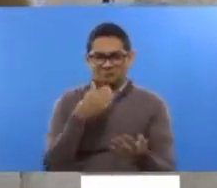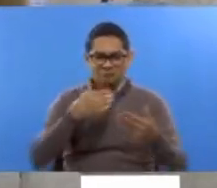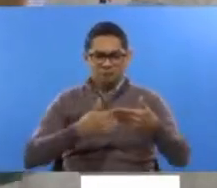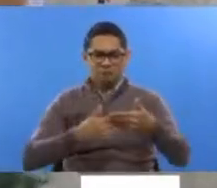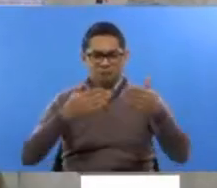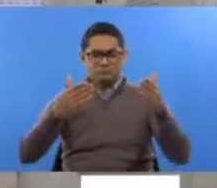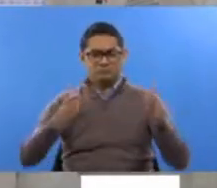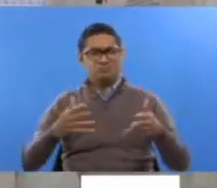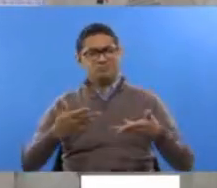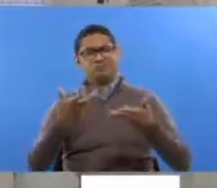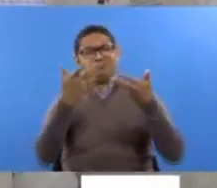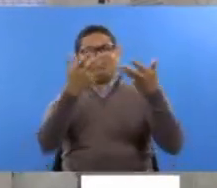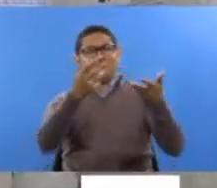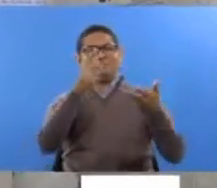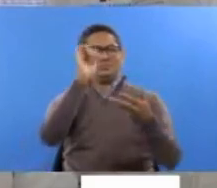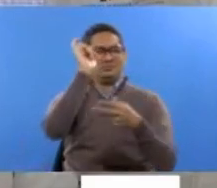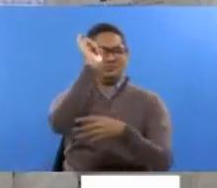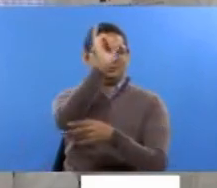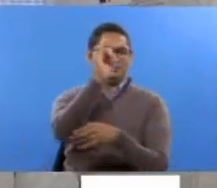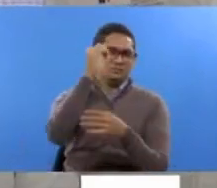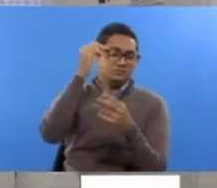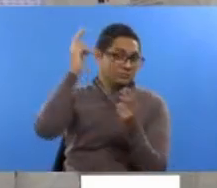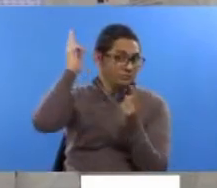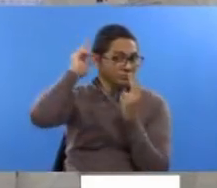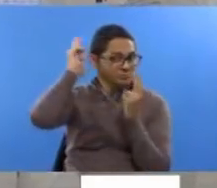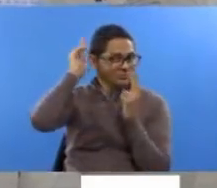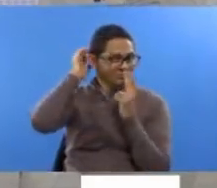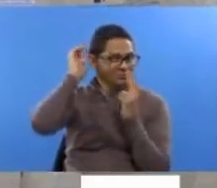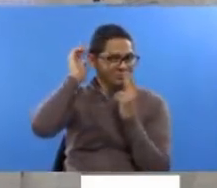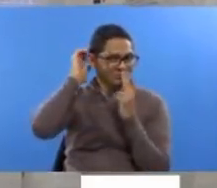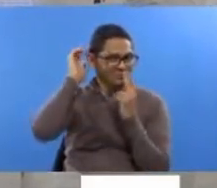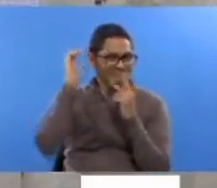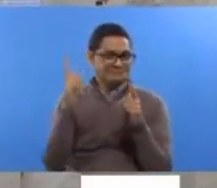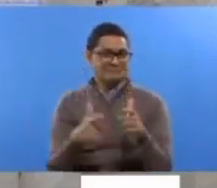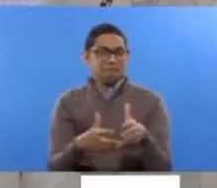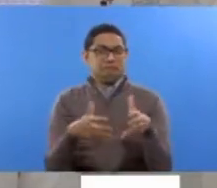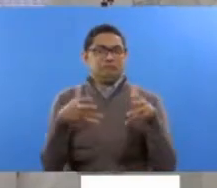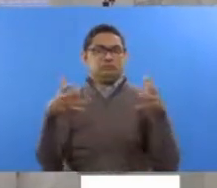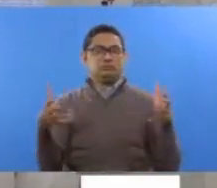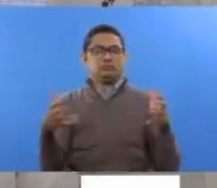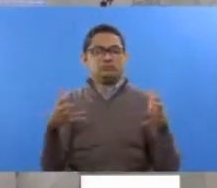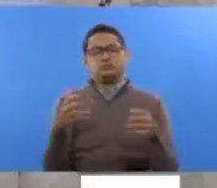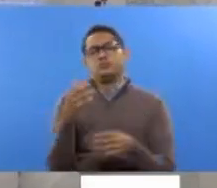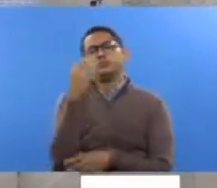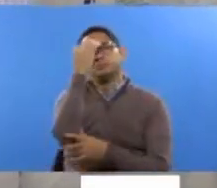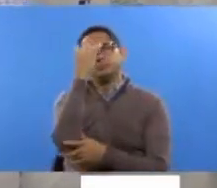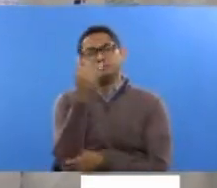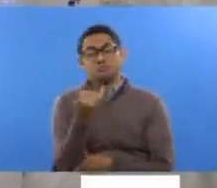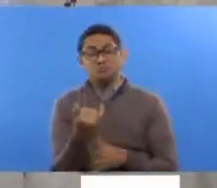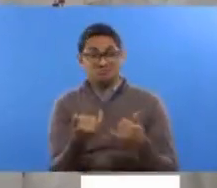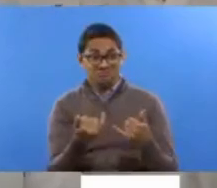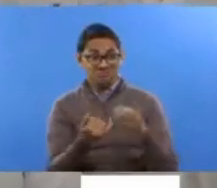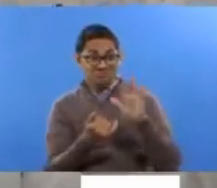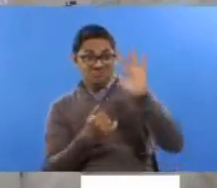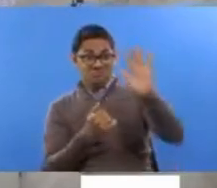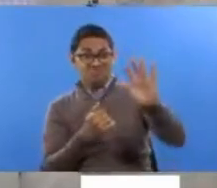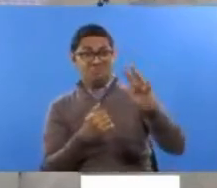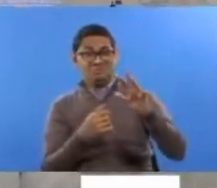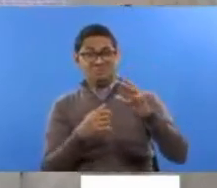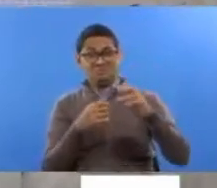comarcas, que son los sacos que se pueden enviar. ¿Y por qué las megabolsas? Porque entrar a las comarcas en esta época,